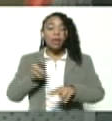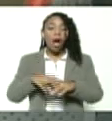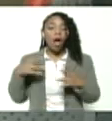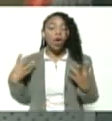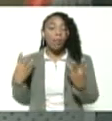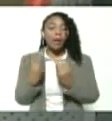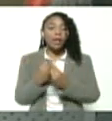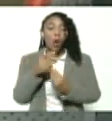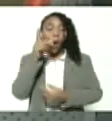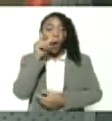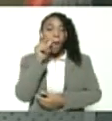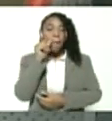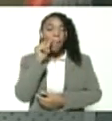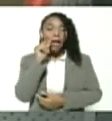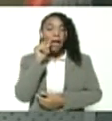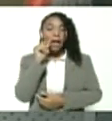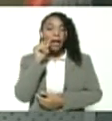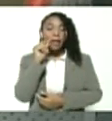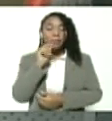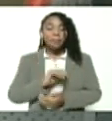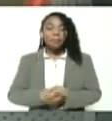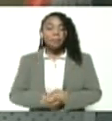compañero rector